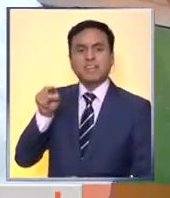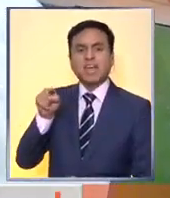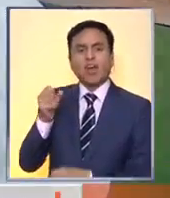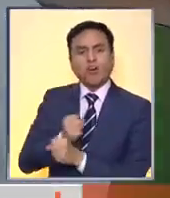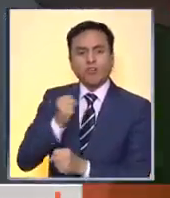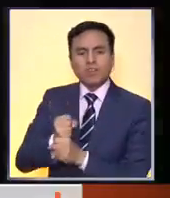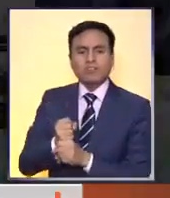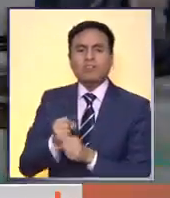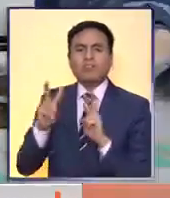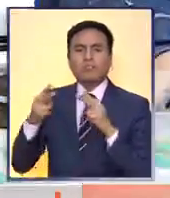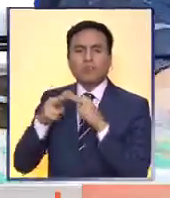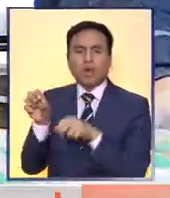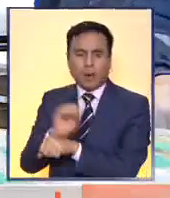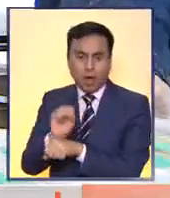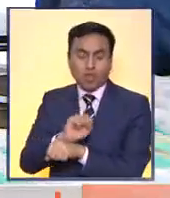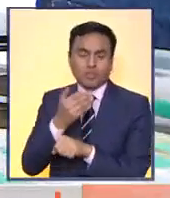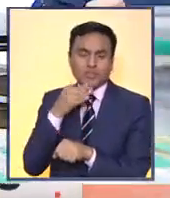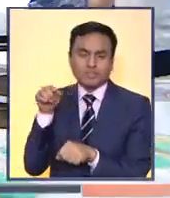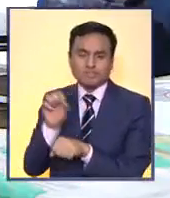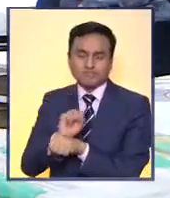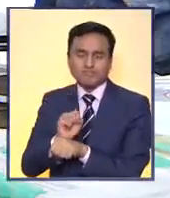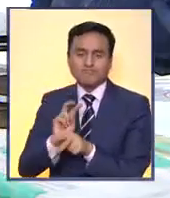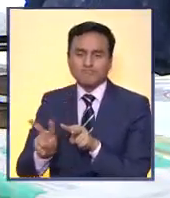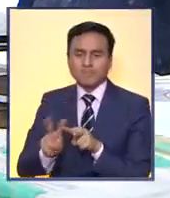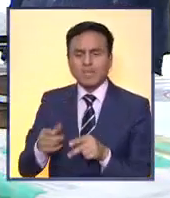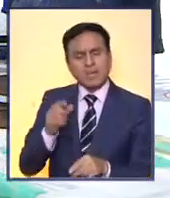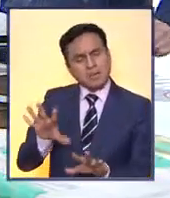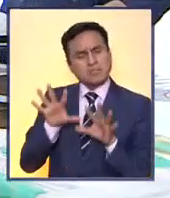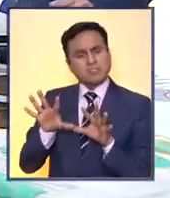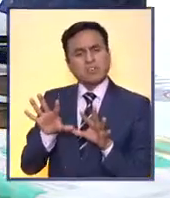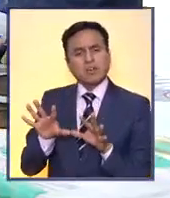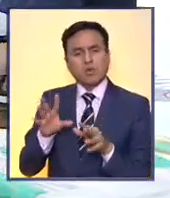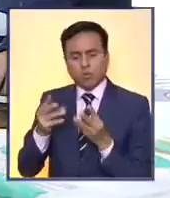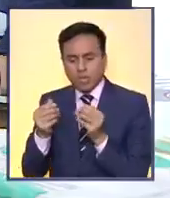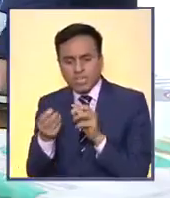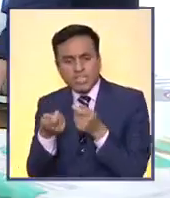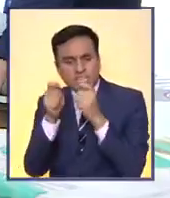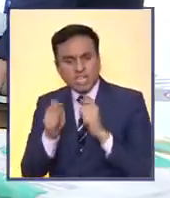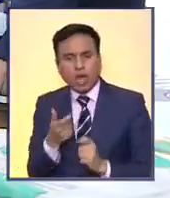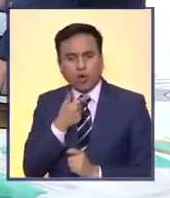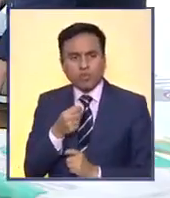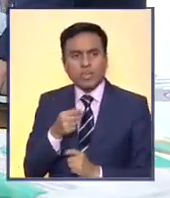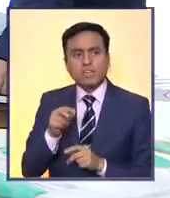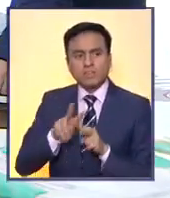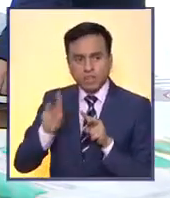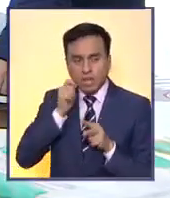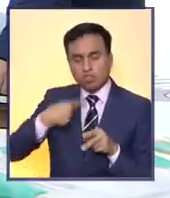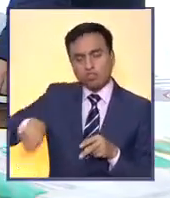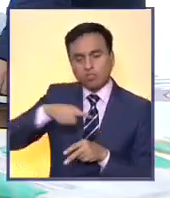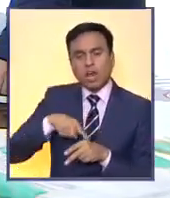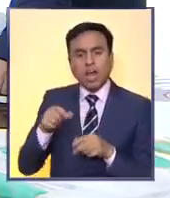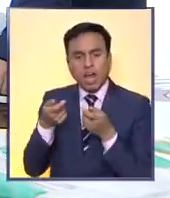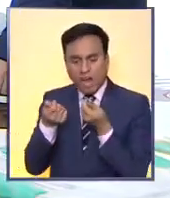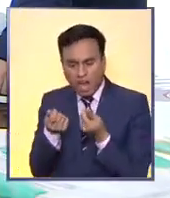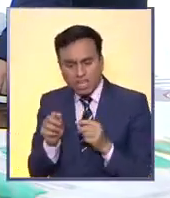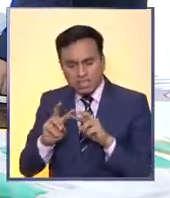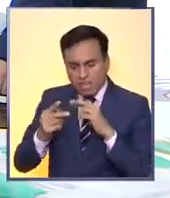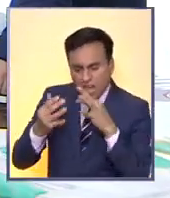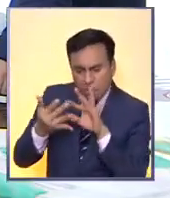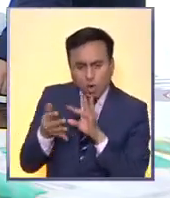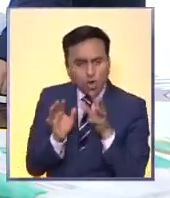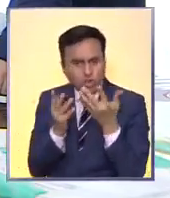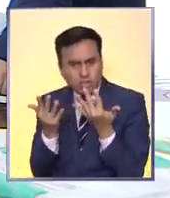en el rubro automotriz. Me llamó la atención, me gusta la artesanía y esto es ser artesano. Nosotros somos artesanos.